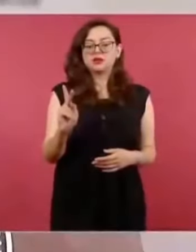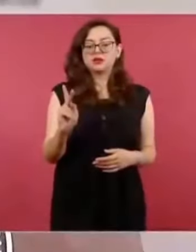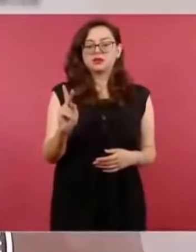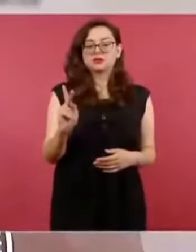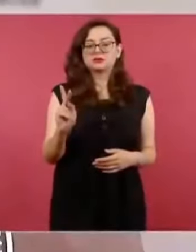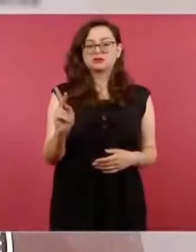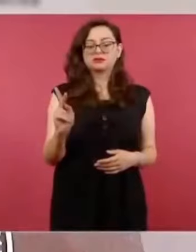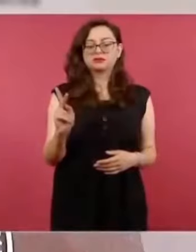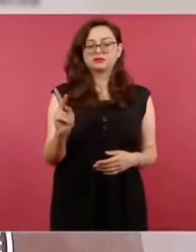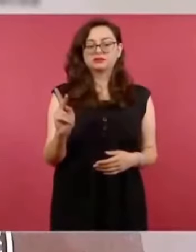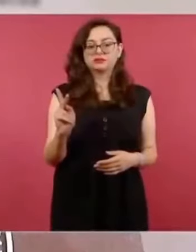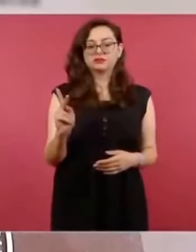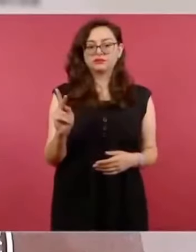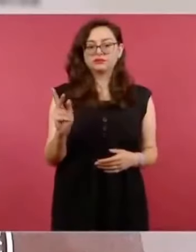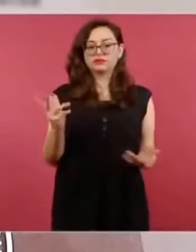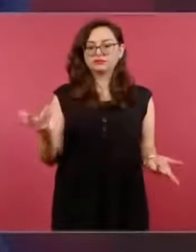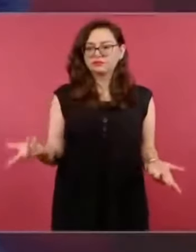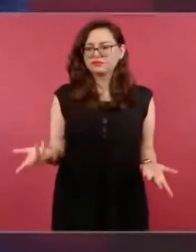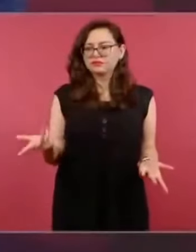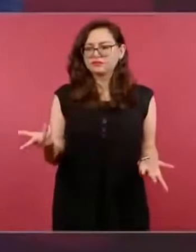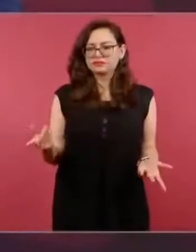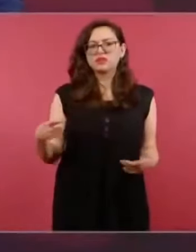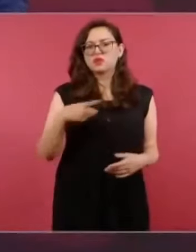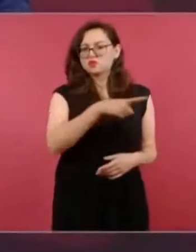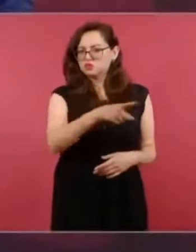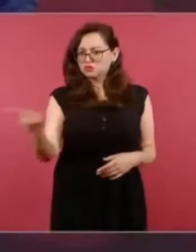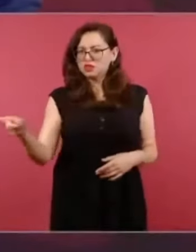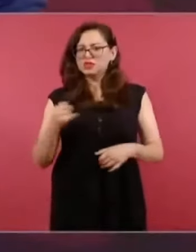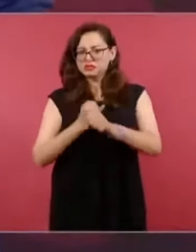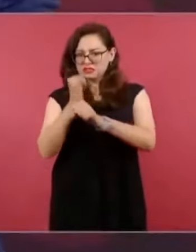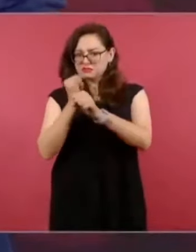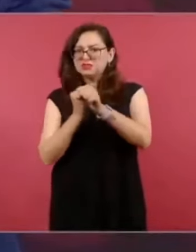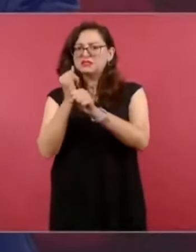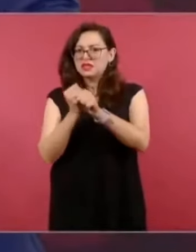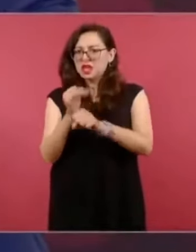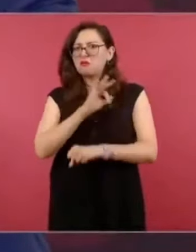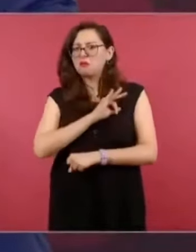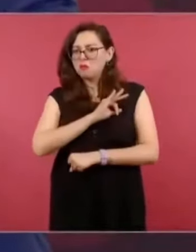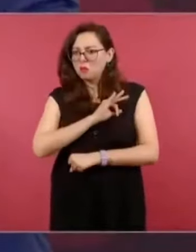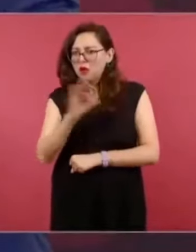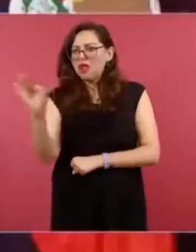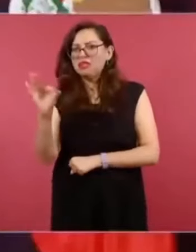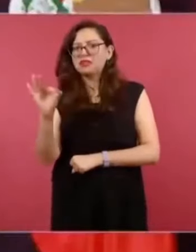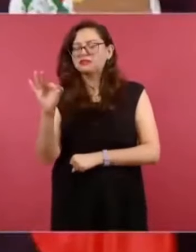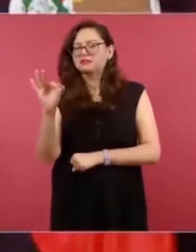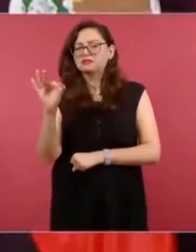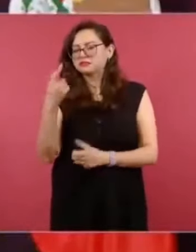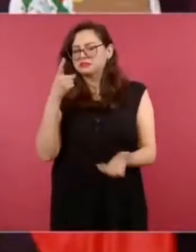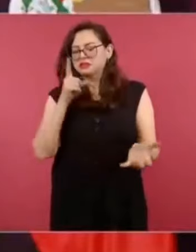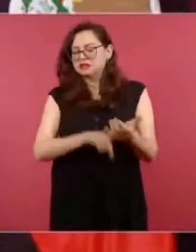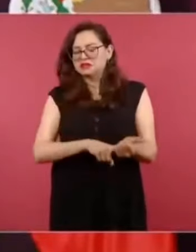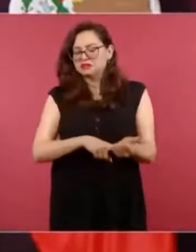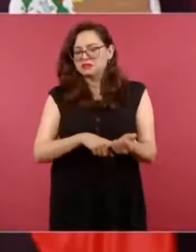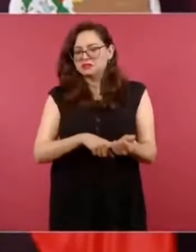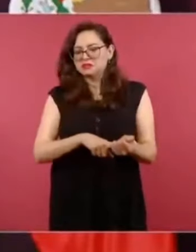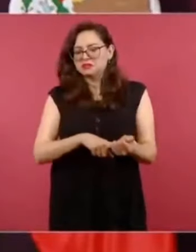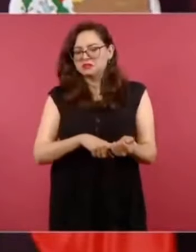encontrar en las páginas oficiales porque también Esa es la otra cosa